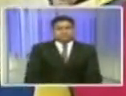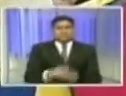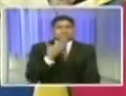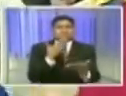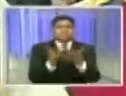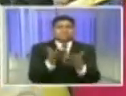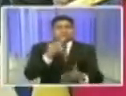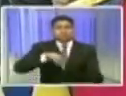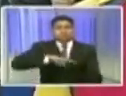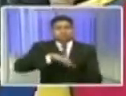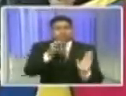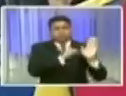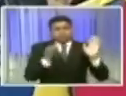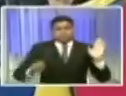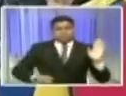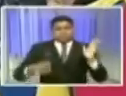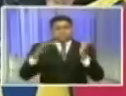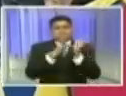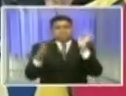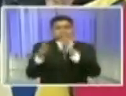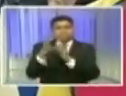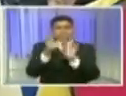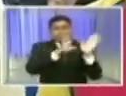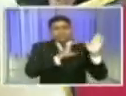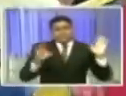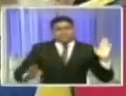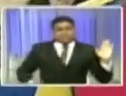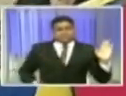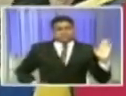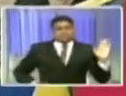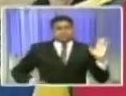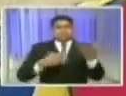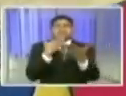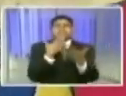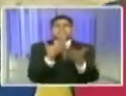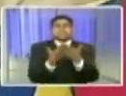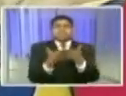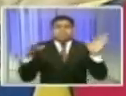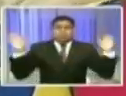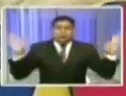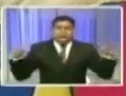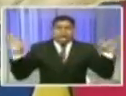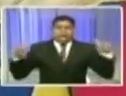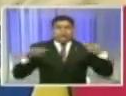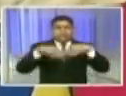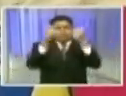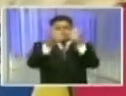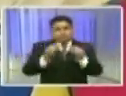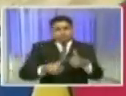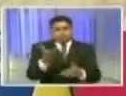pidamos a nuestro Señor Jesucristo, que les pidamos a los ángeles y deidades en las que